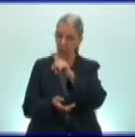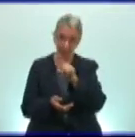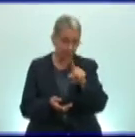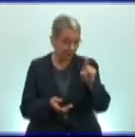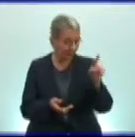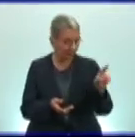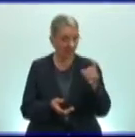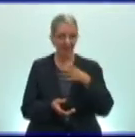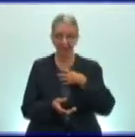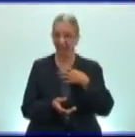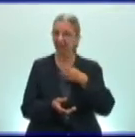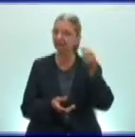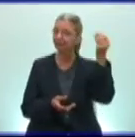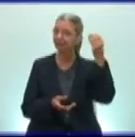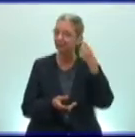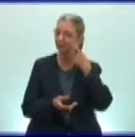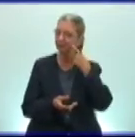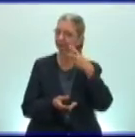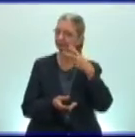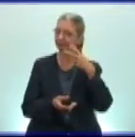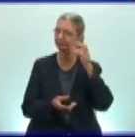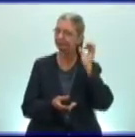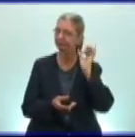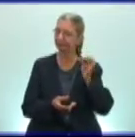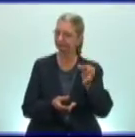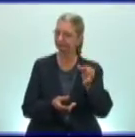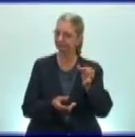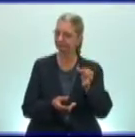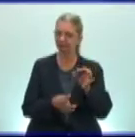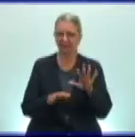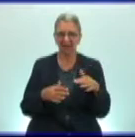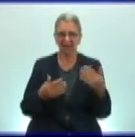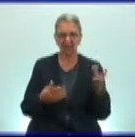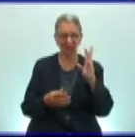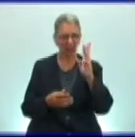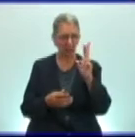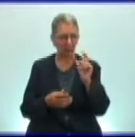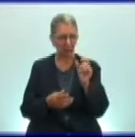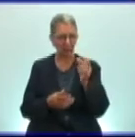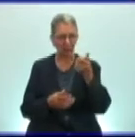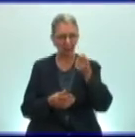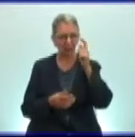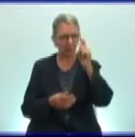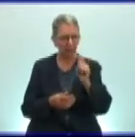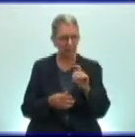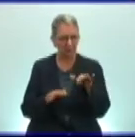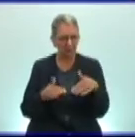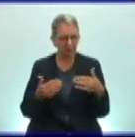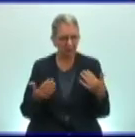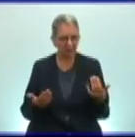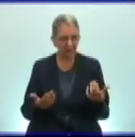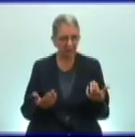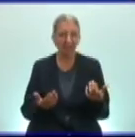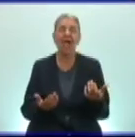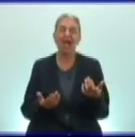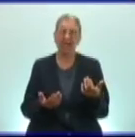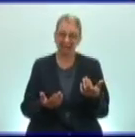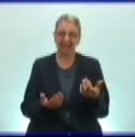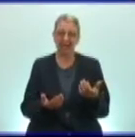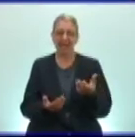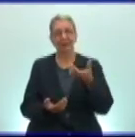que tener presente. Ahora bien, ¿qué cosa es el número atómico? Recordemos que el número